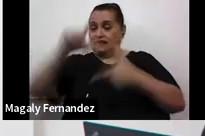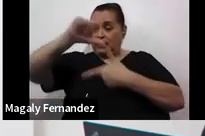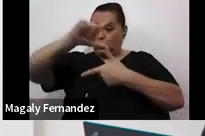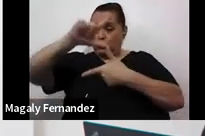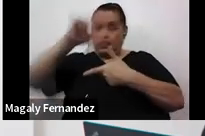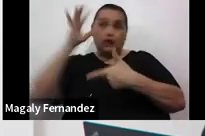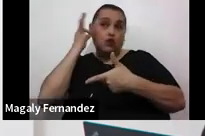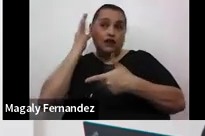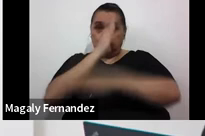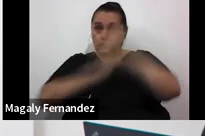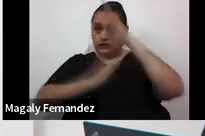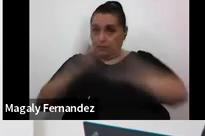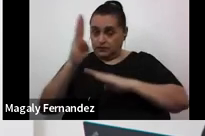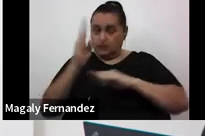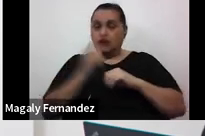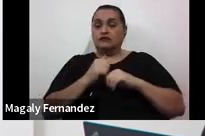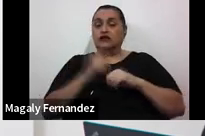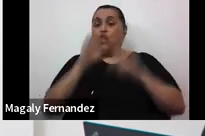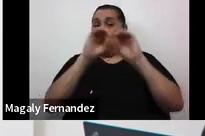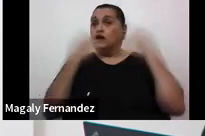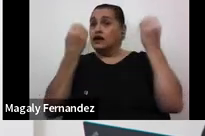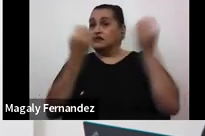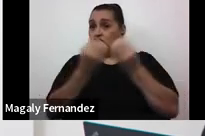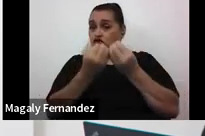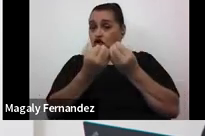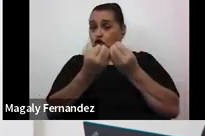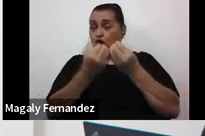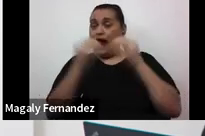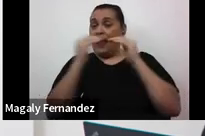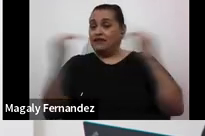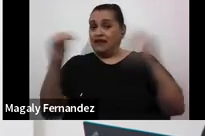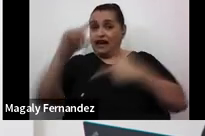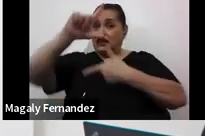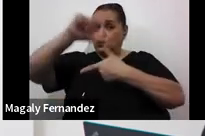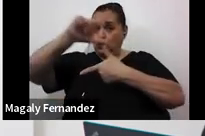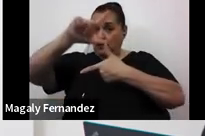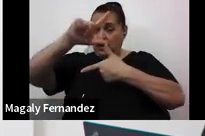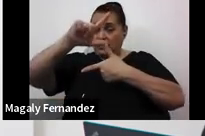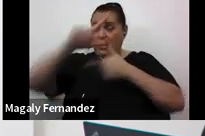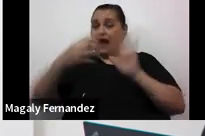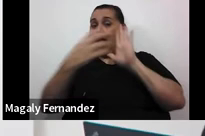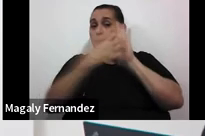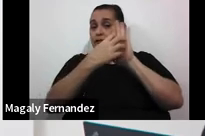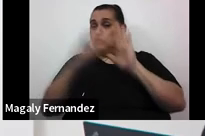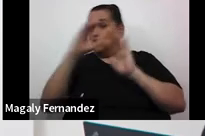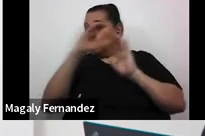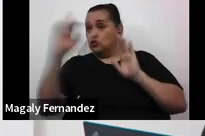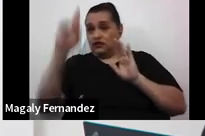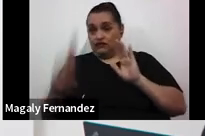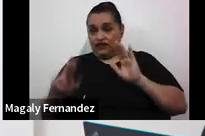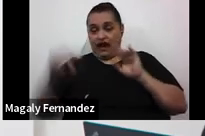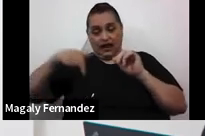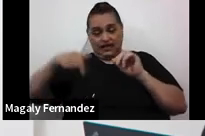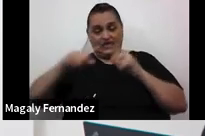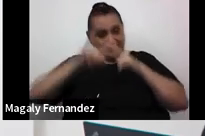mujeres con discapacidad que es una organización a nivel de latinoamérica del capítulo Costa Rica está acá que es el que